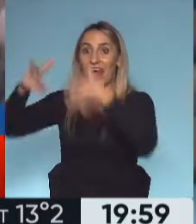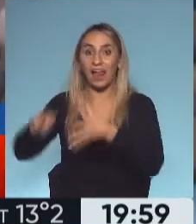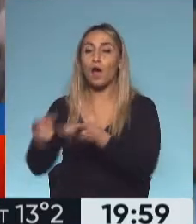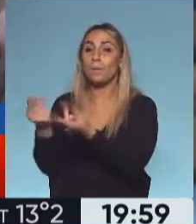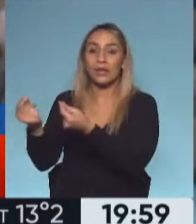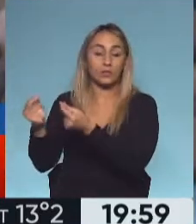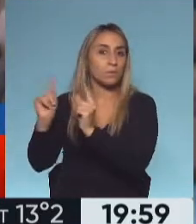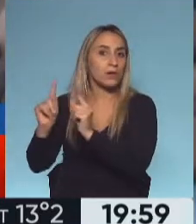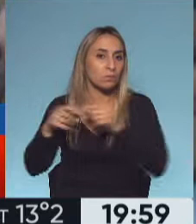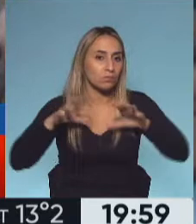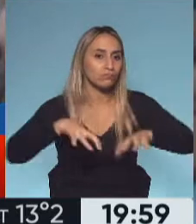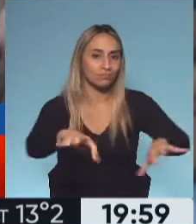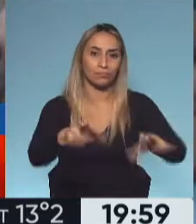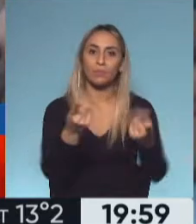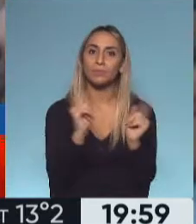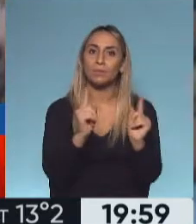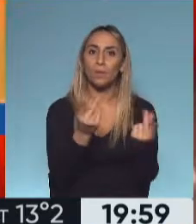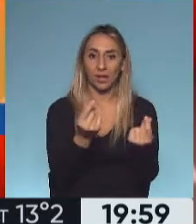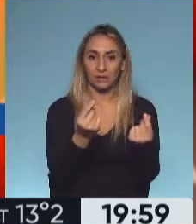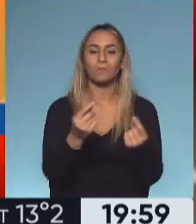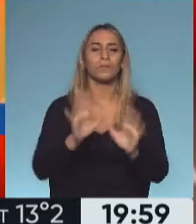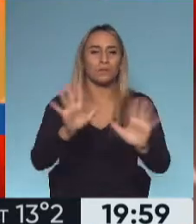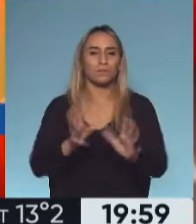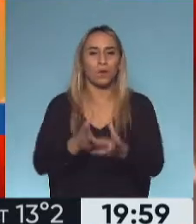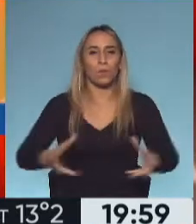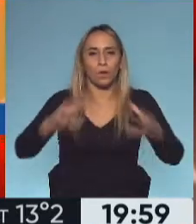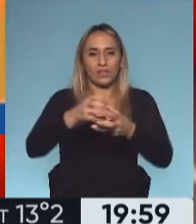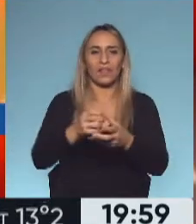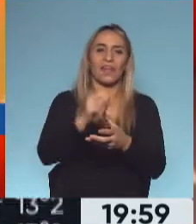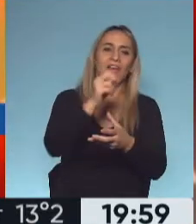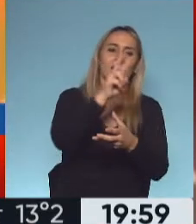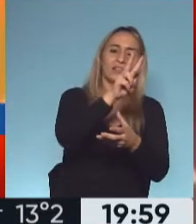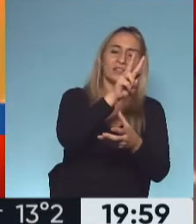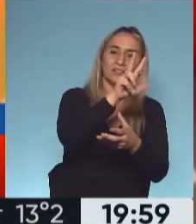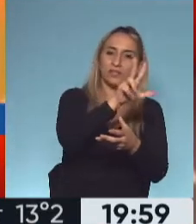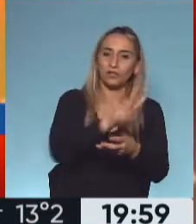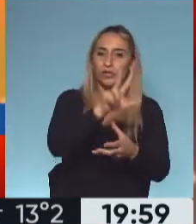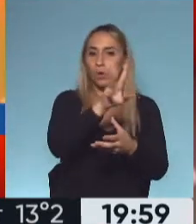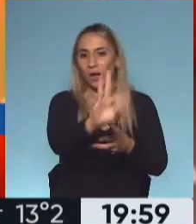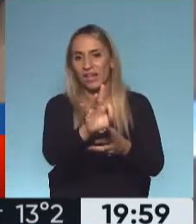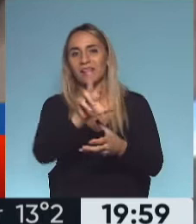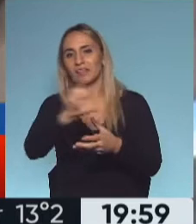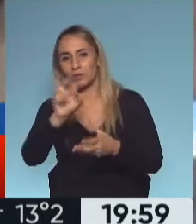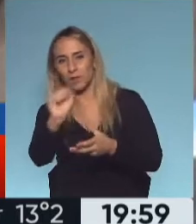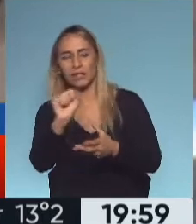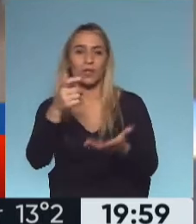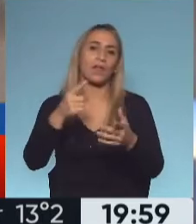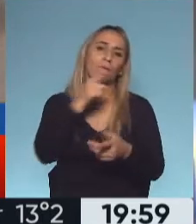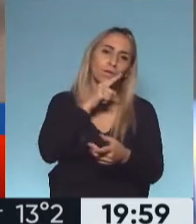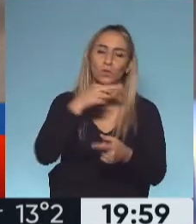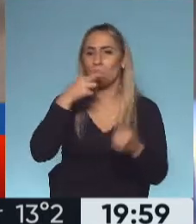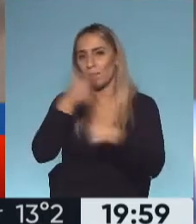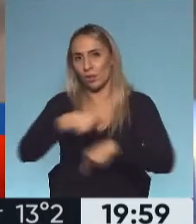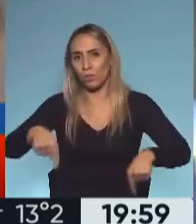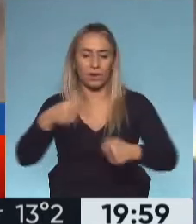lo hacemos en bolsones, bolsones que valen entre 140 y 290 pesos de 5 kilos de frutas y verduras cada uno de